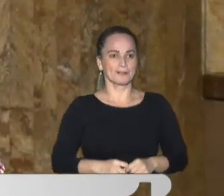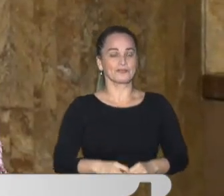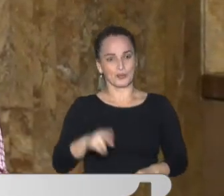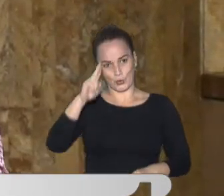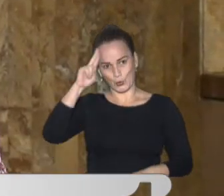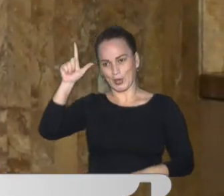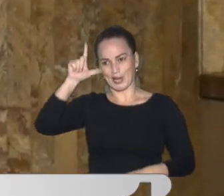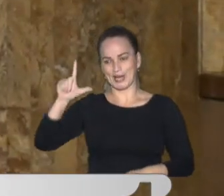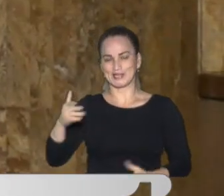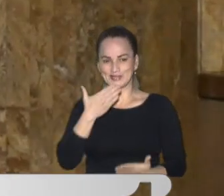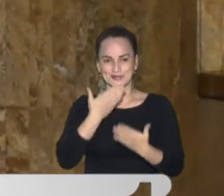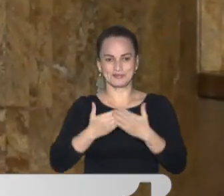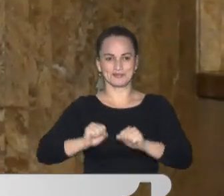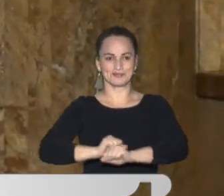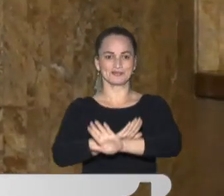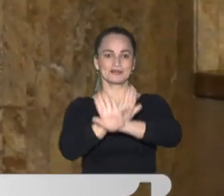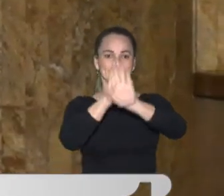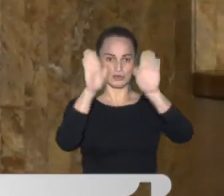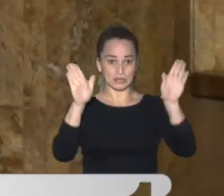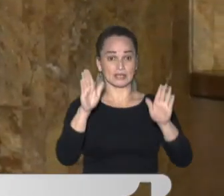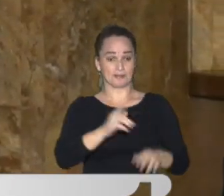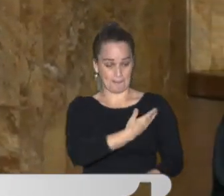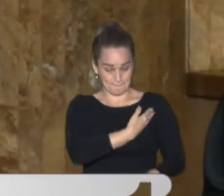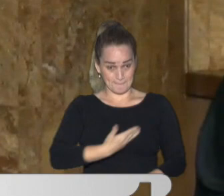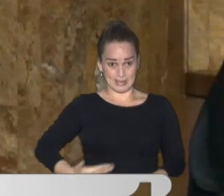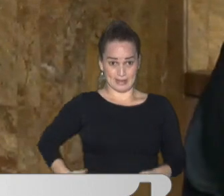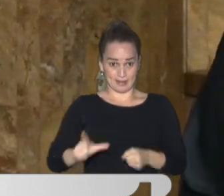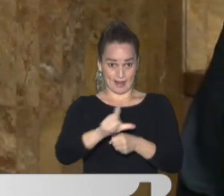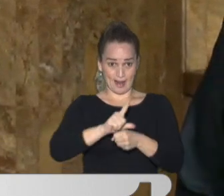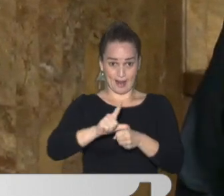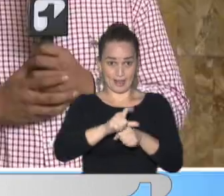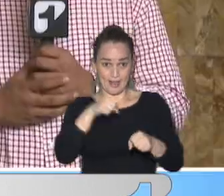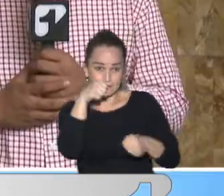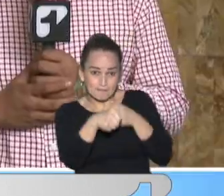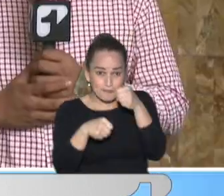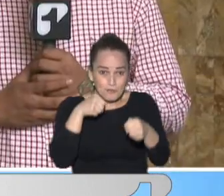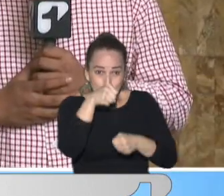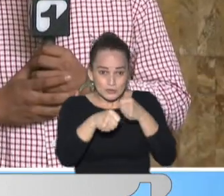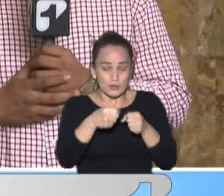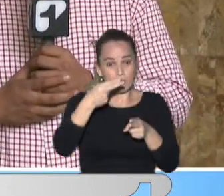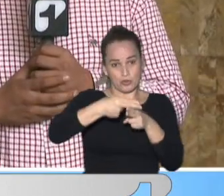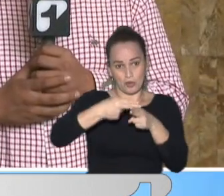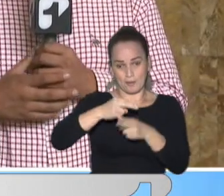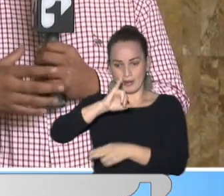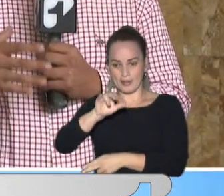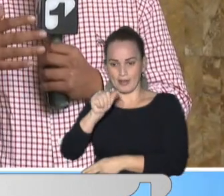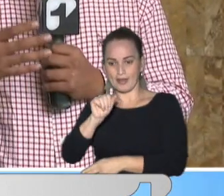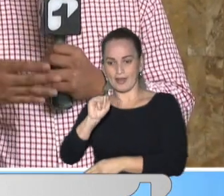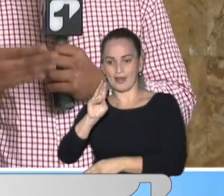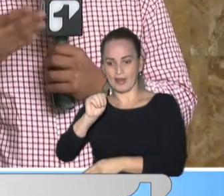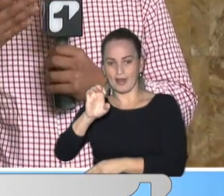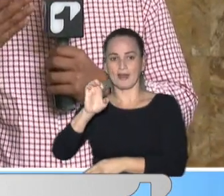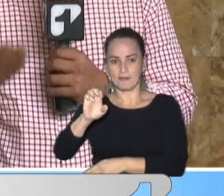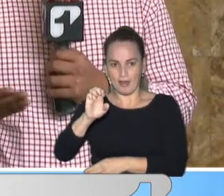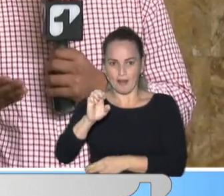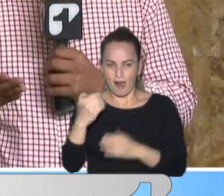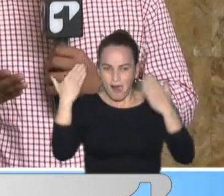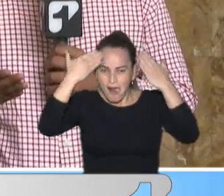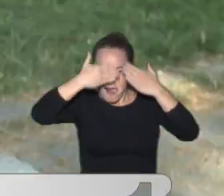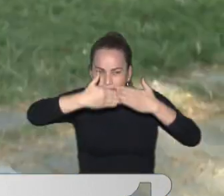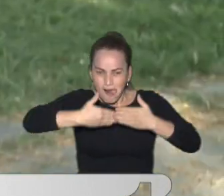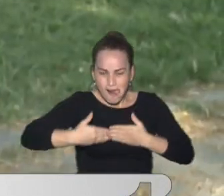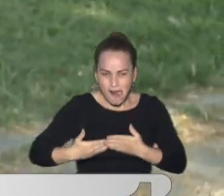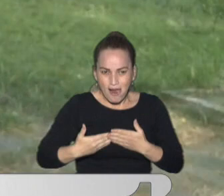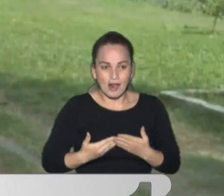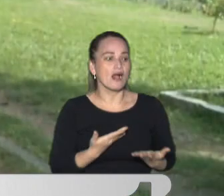Hola, Luisa, televidentes, muy buenos días. El presidente de la Liga de Boxeo, Jaime Cuellar, al parecer les ofrecía dinero